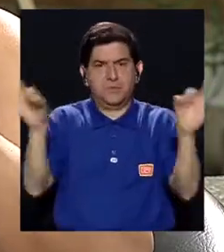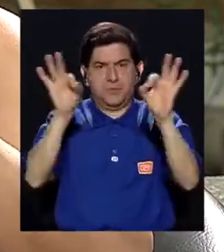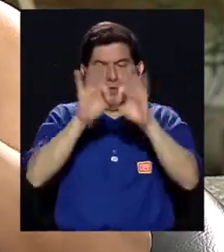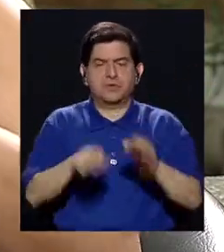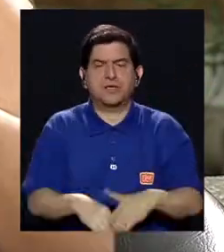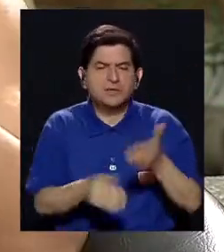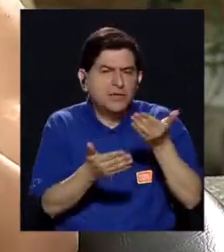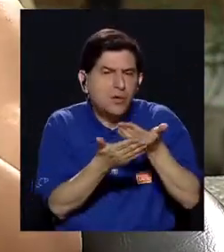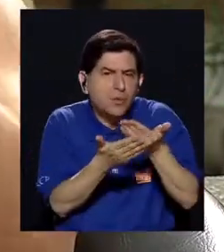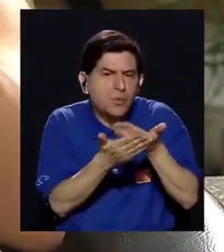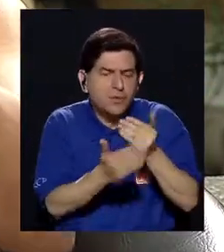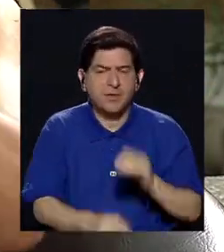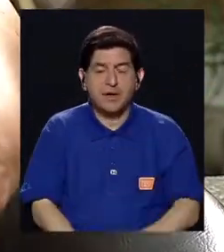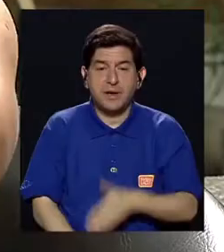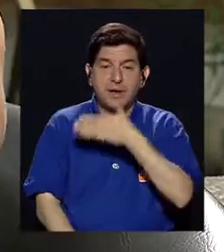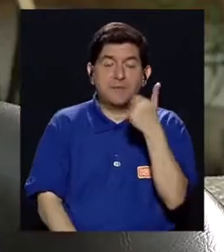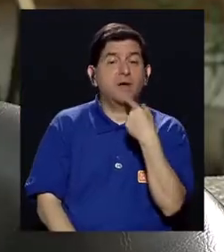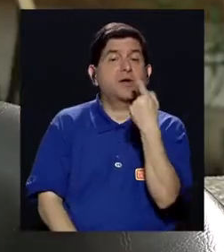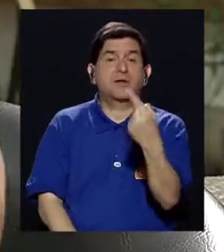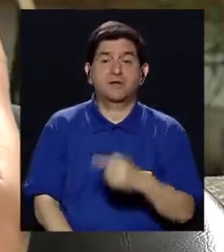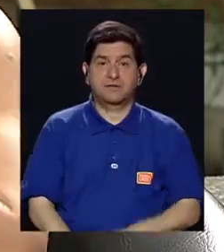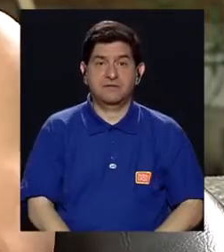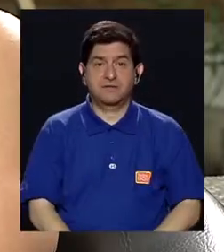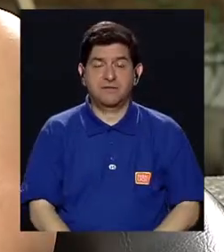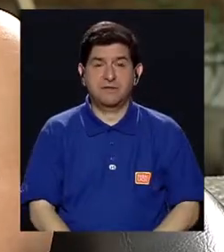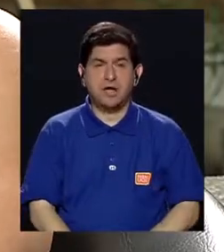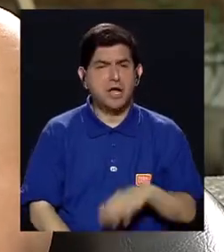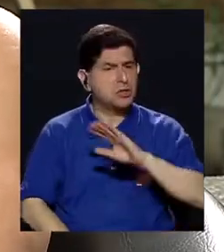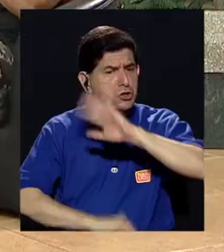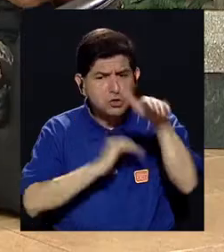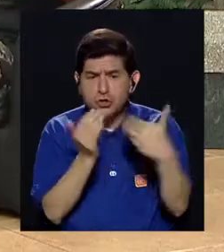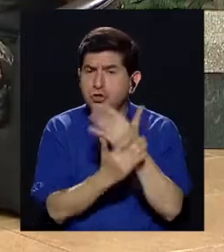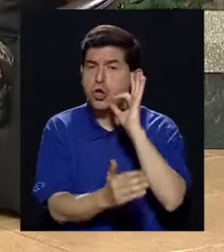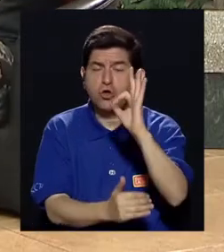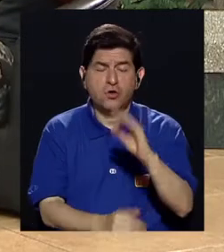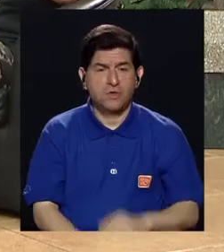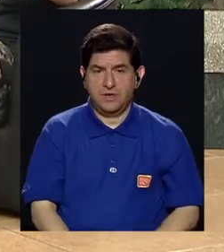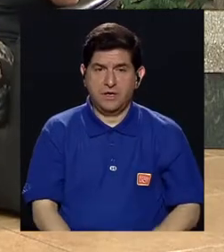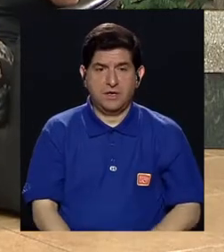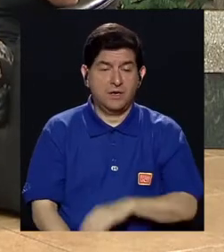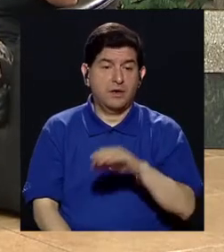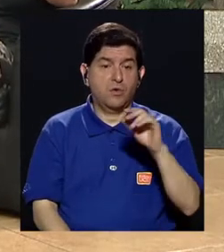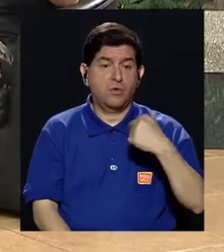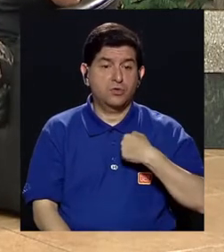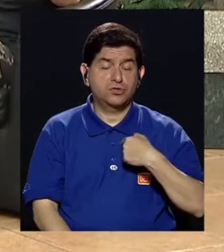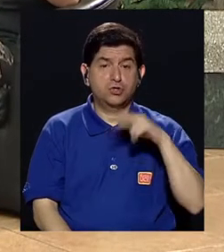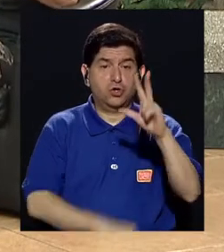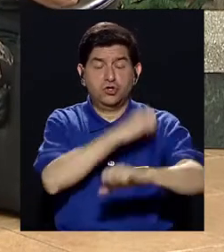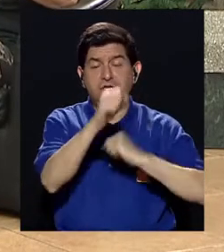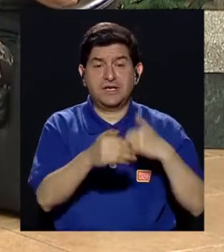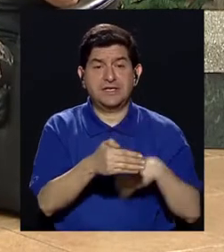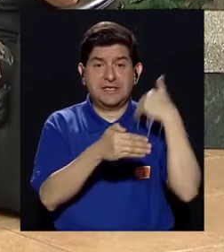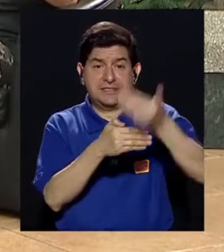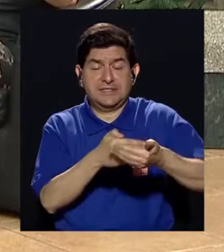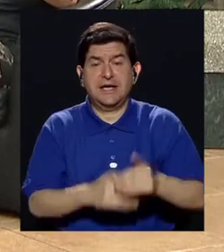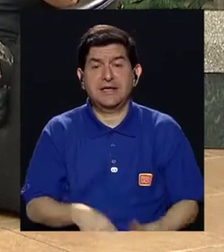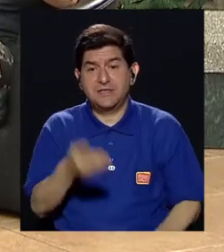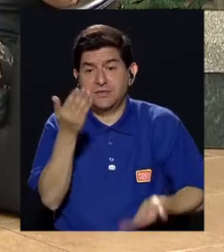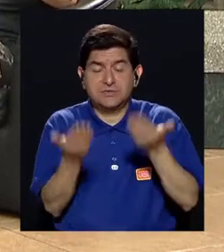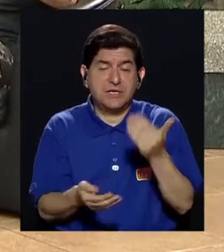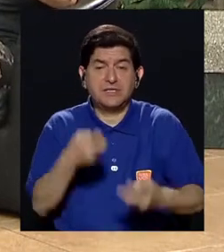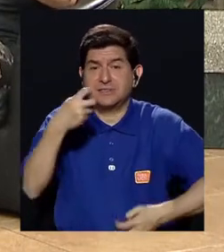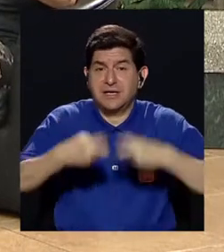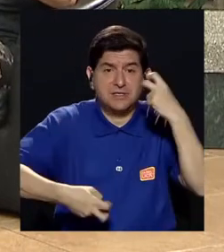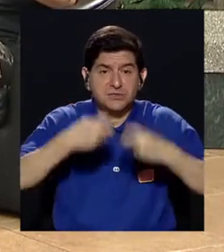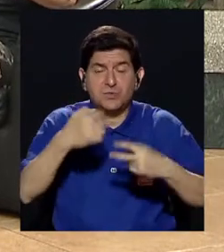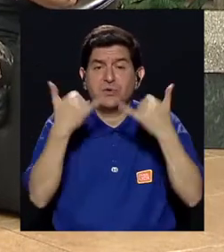chequeando. Es mejor que te digan, todo está bien, a que yo llegue 3 años después y que haya algún